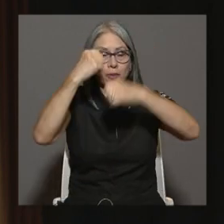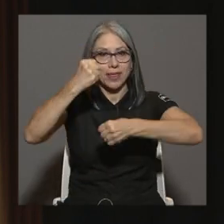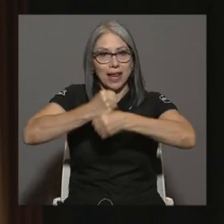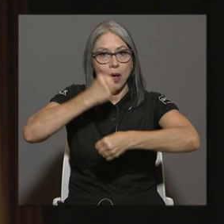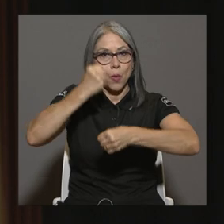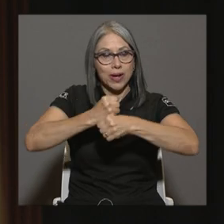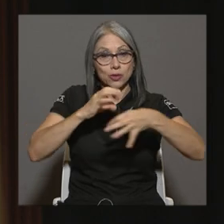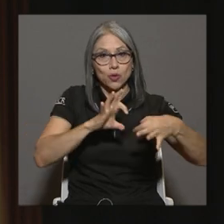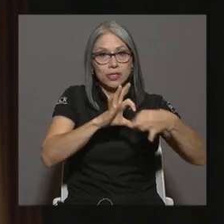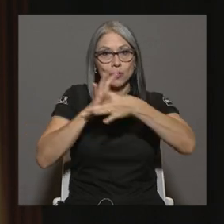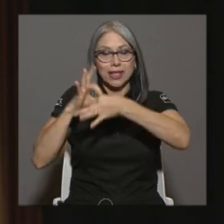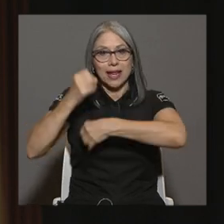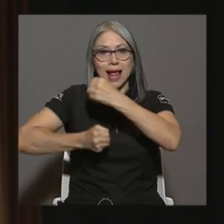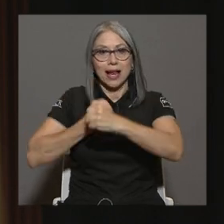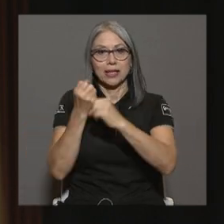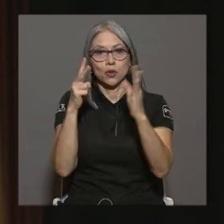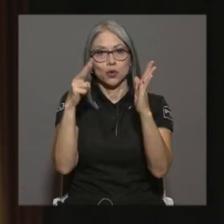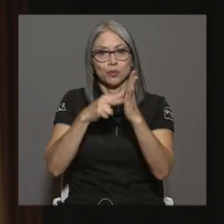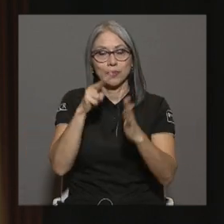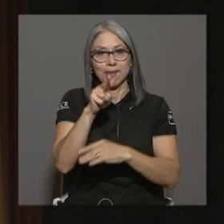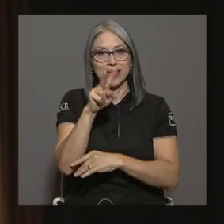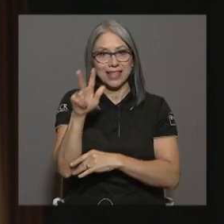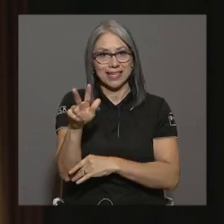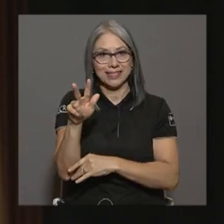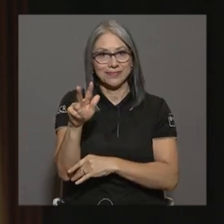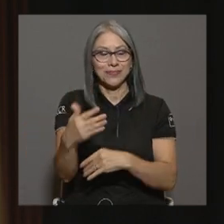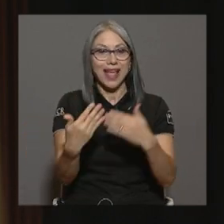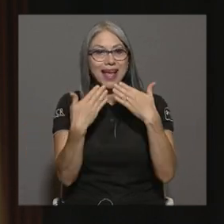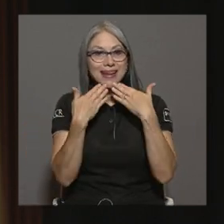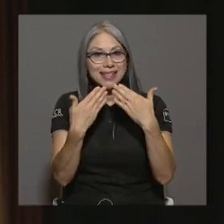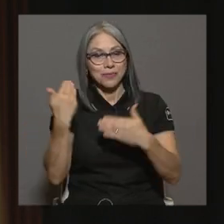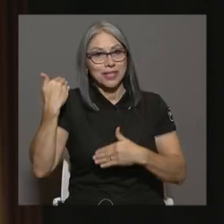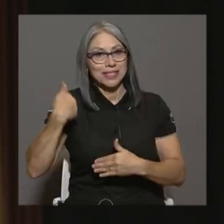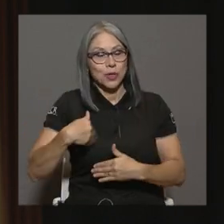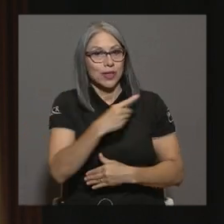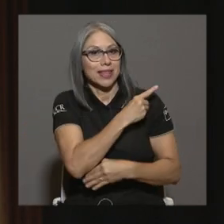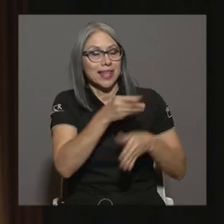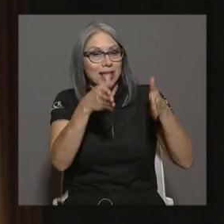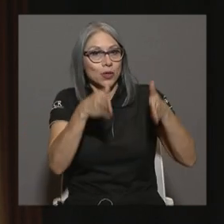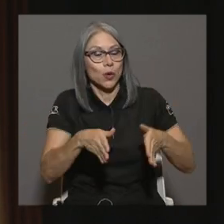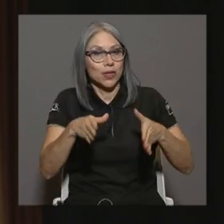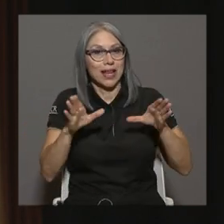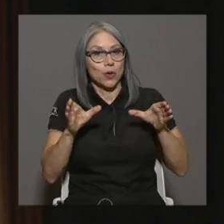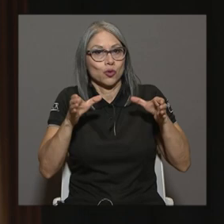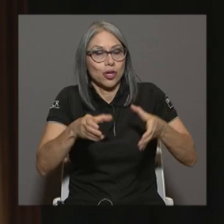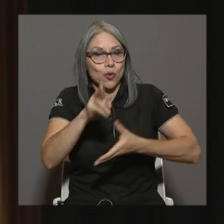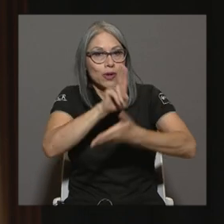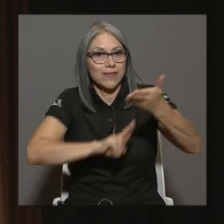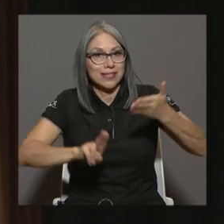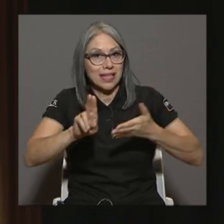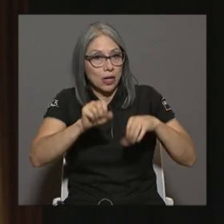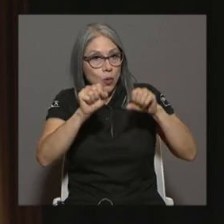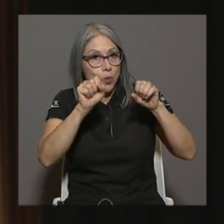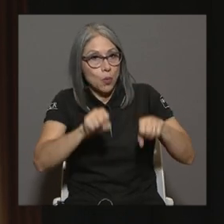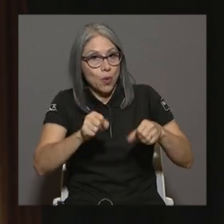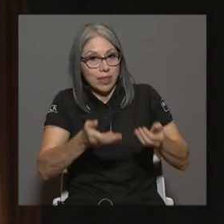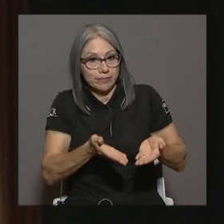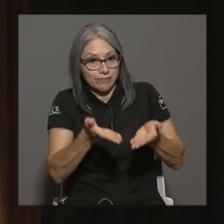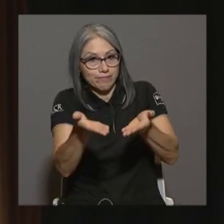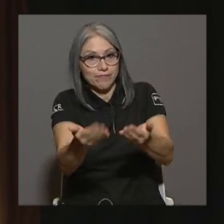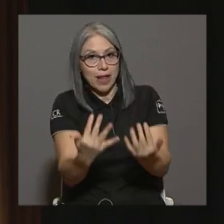labores correspondiente al año 2023. Le agradecemos al señor director del Consejo Universitario ocupar su lugar en este